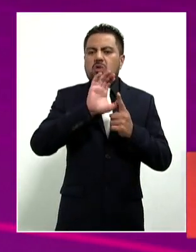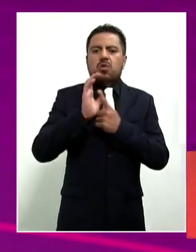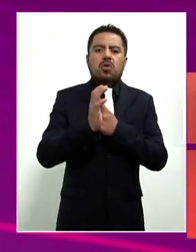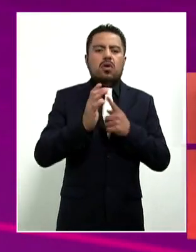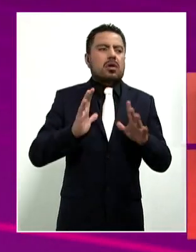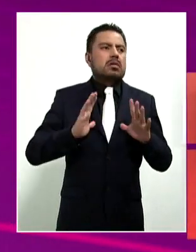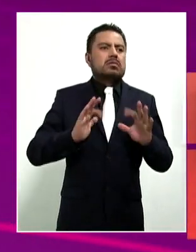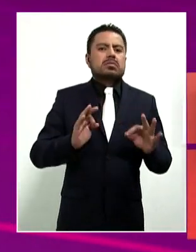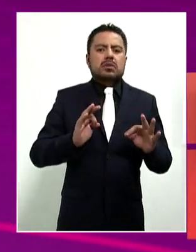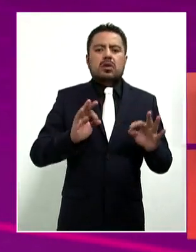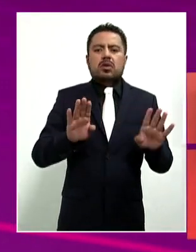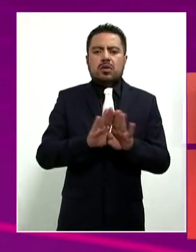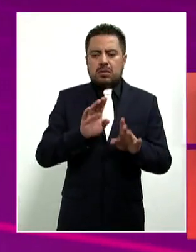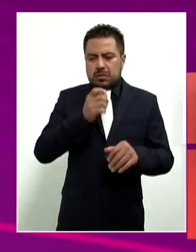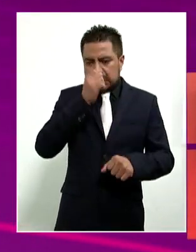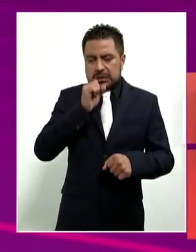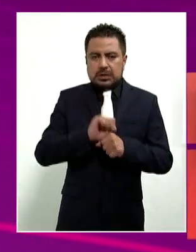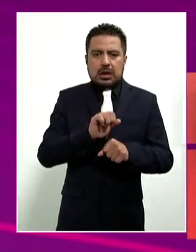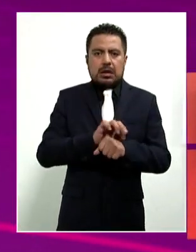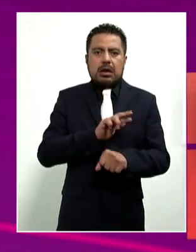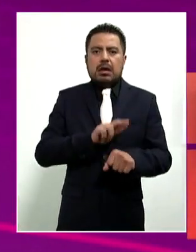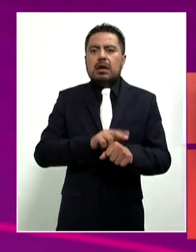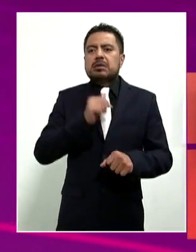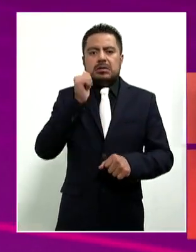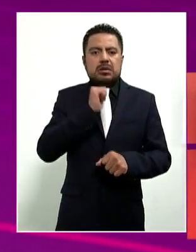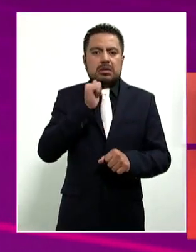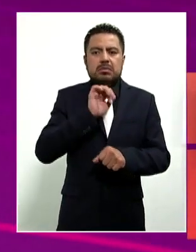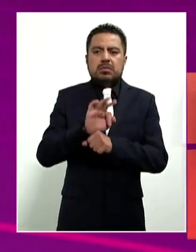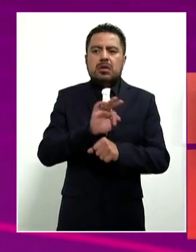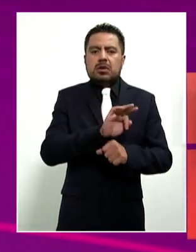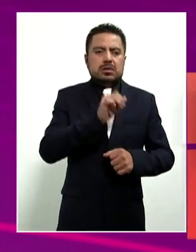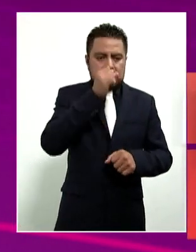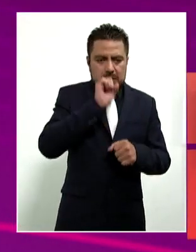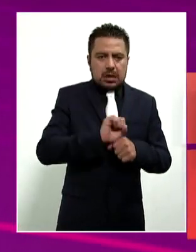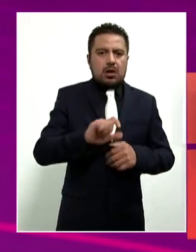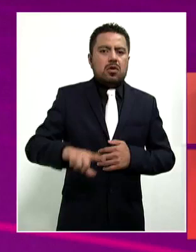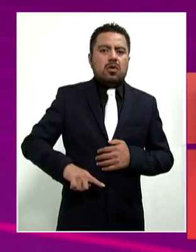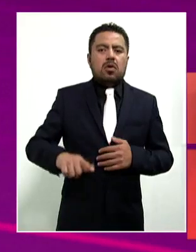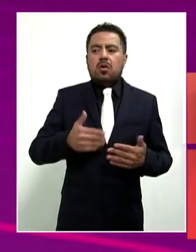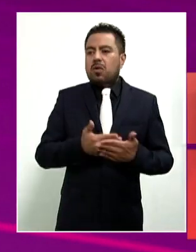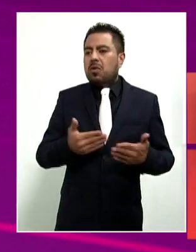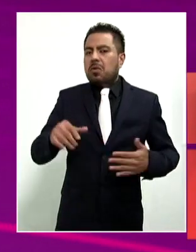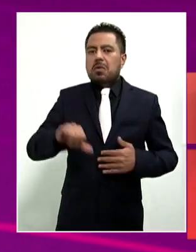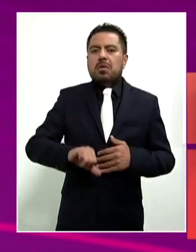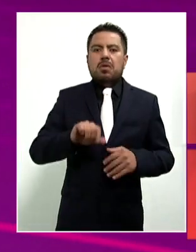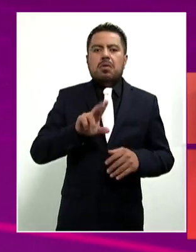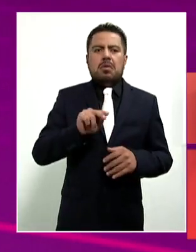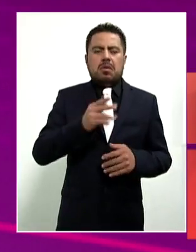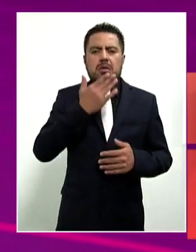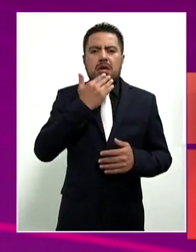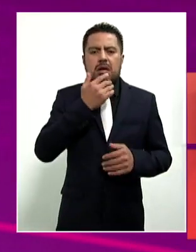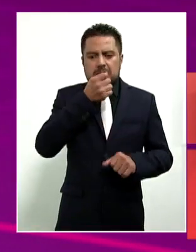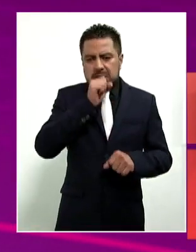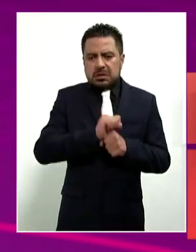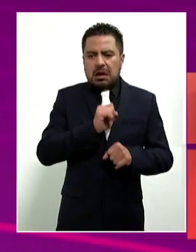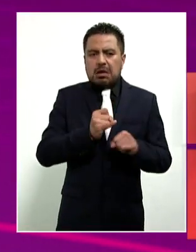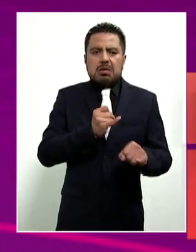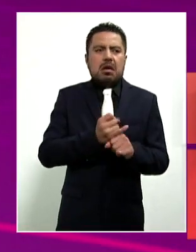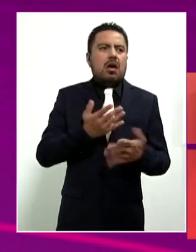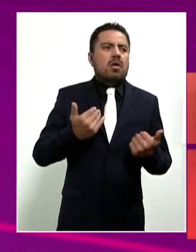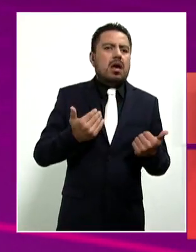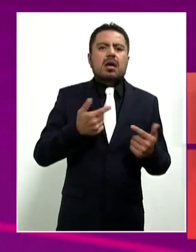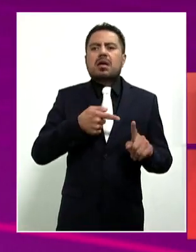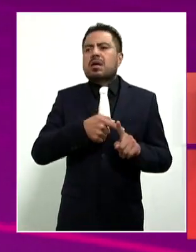que nace como una comisión intersecretarial, siempre presidida por la Secretaría de Gobernación. Hoy realmente no funge como una comisión intersecretarial.